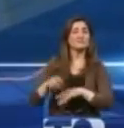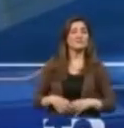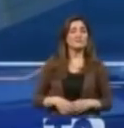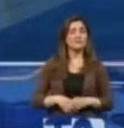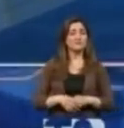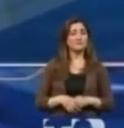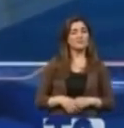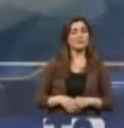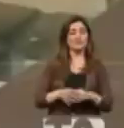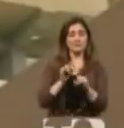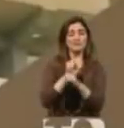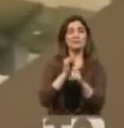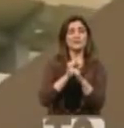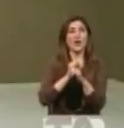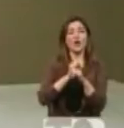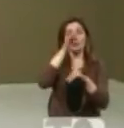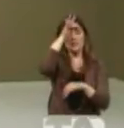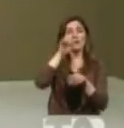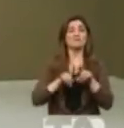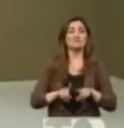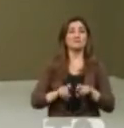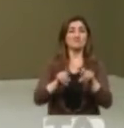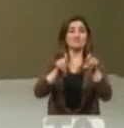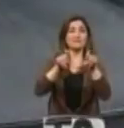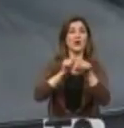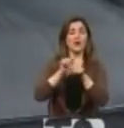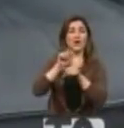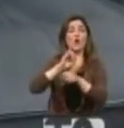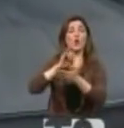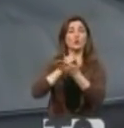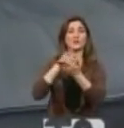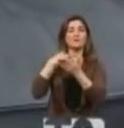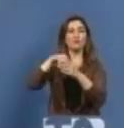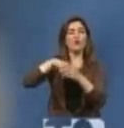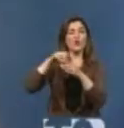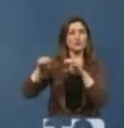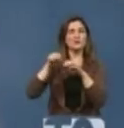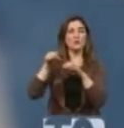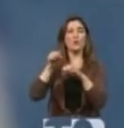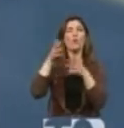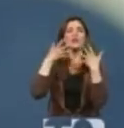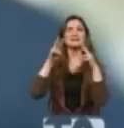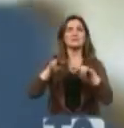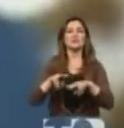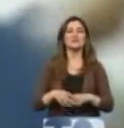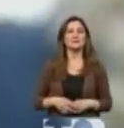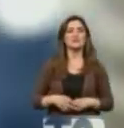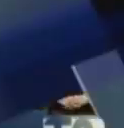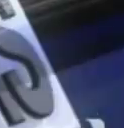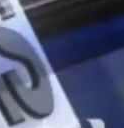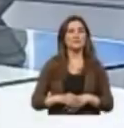dólares e instituciones como Solca y la Junta de Beneficencia de Guayaquil también sufren los estragos. Luisa María Heredia, 24 horas.